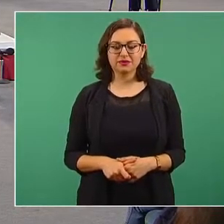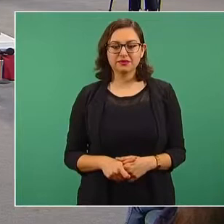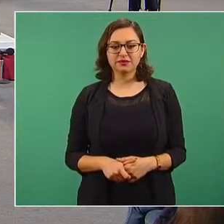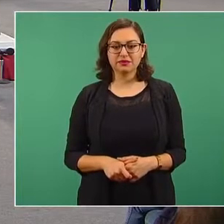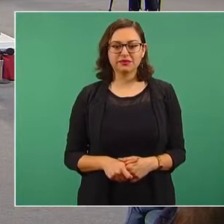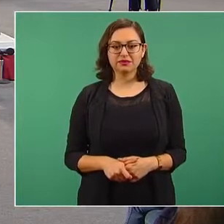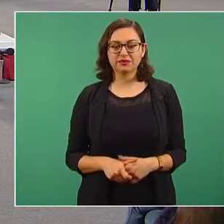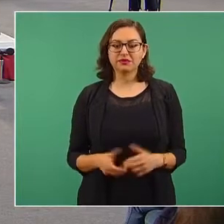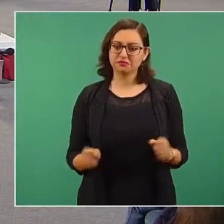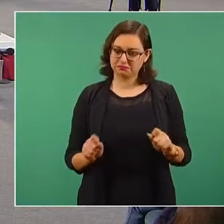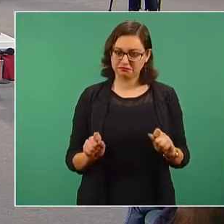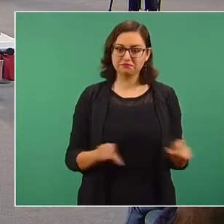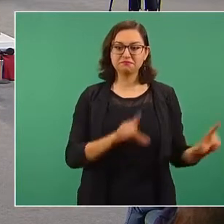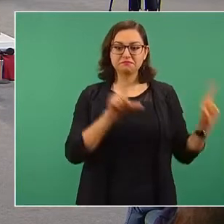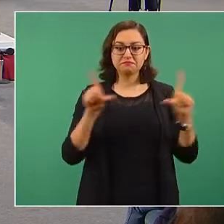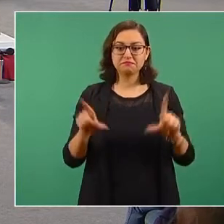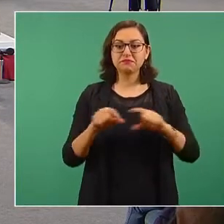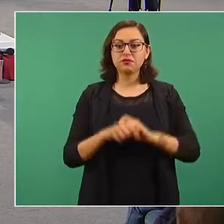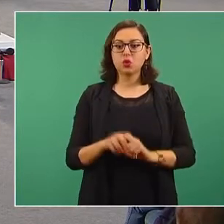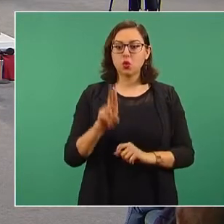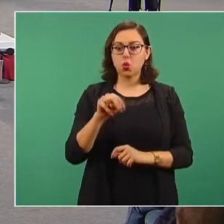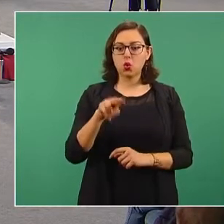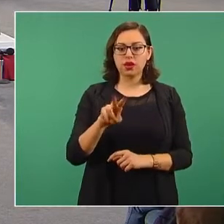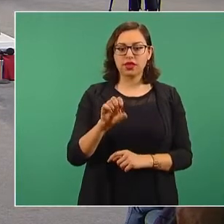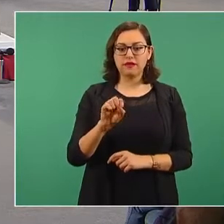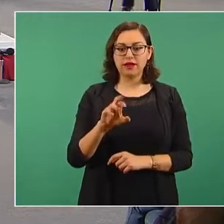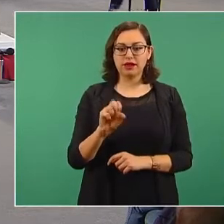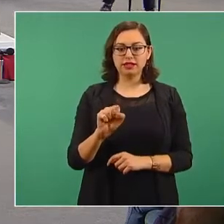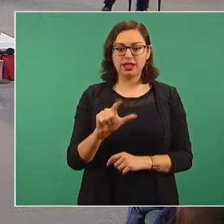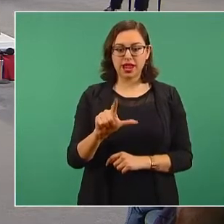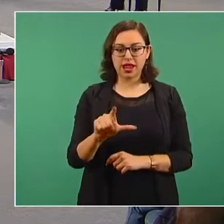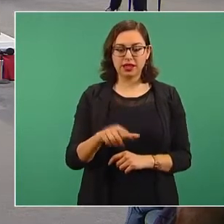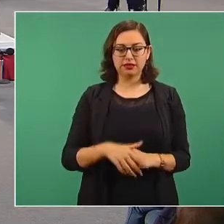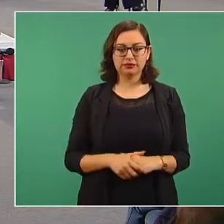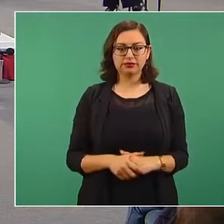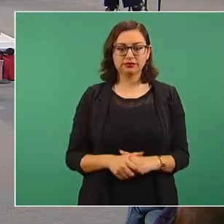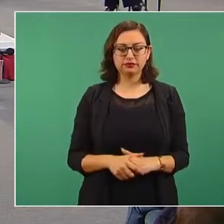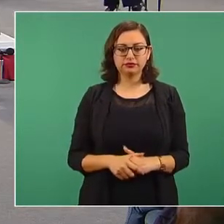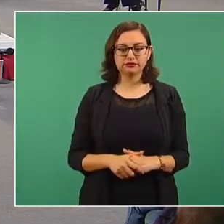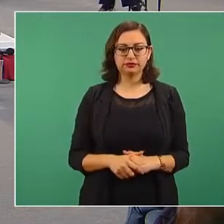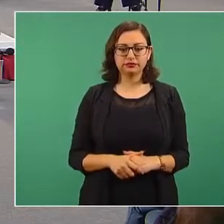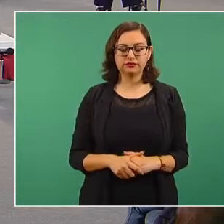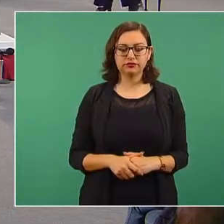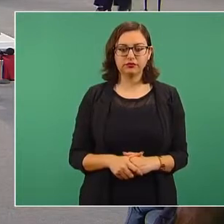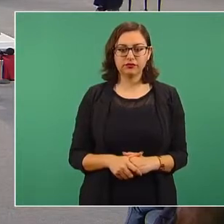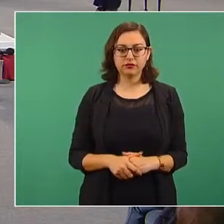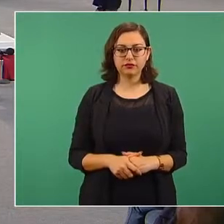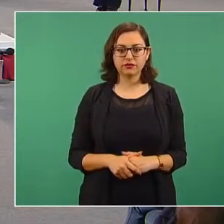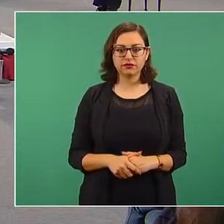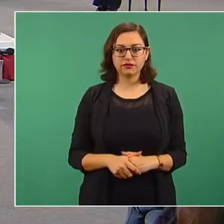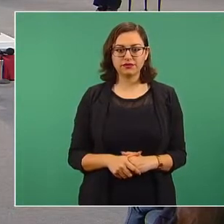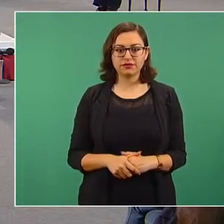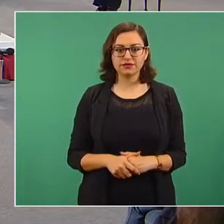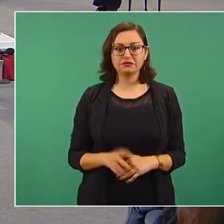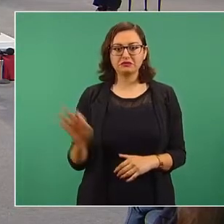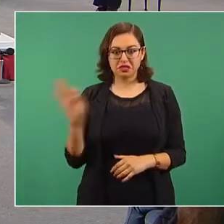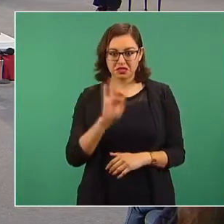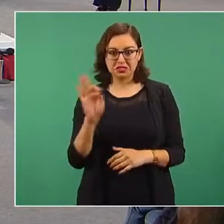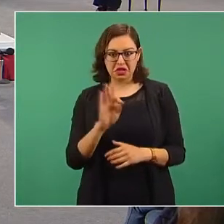A ver, la que sigue, el Universal. A lo mejor ese no, ¿eh? Ese la mandó a Interiores. No.